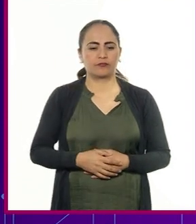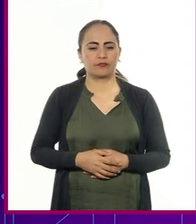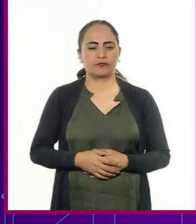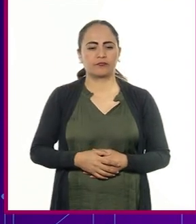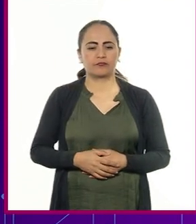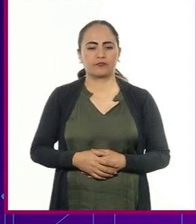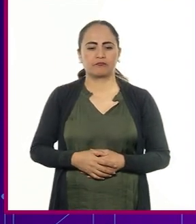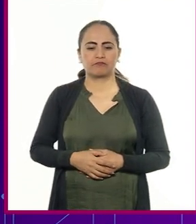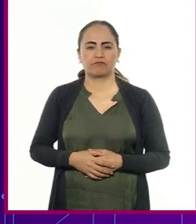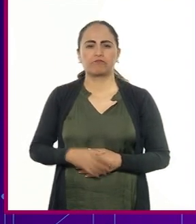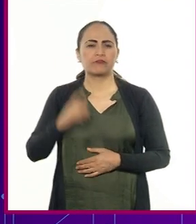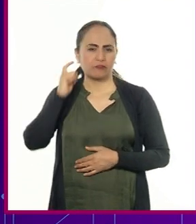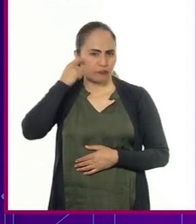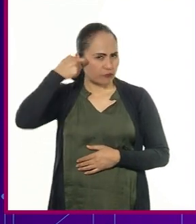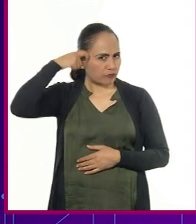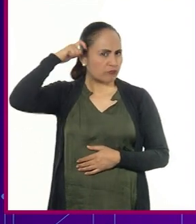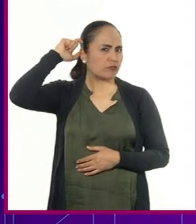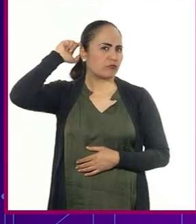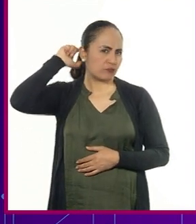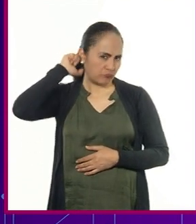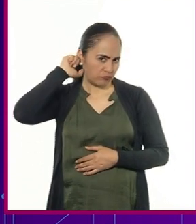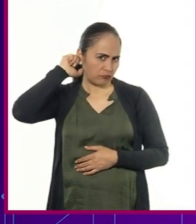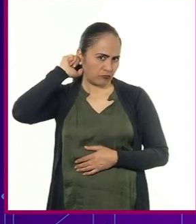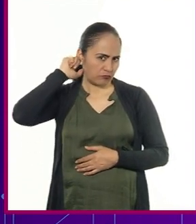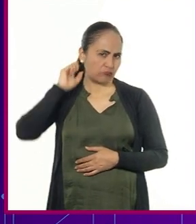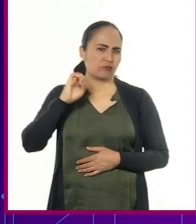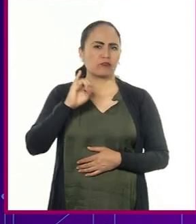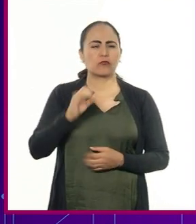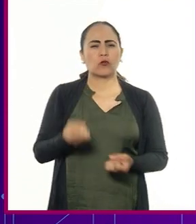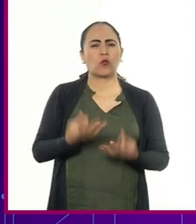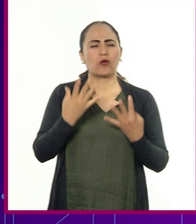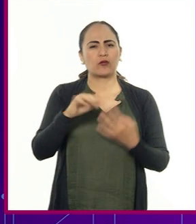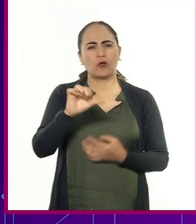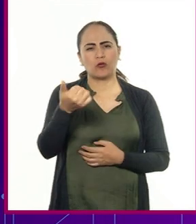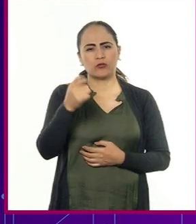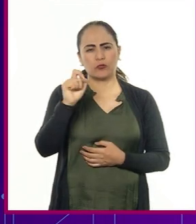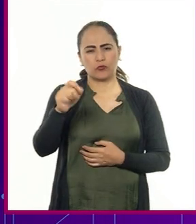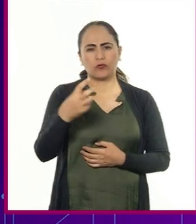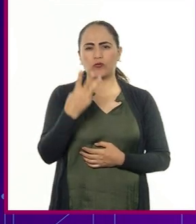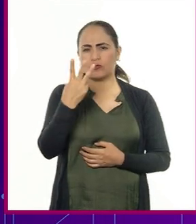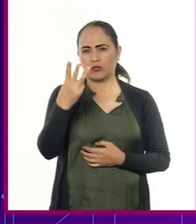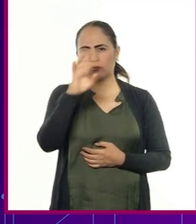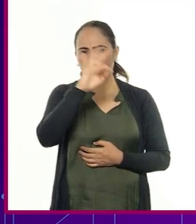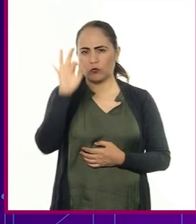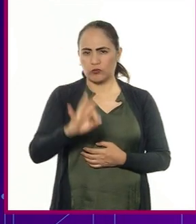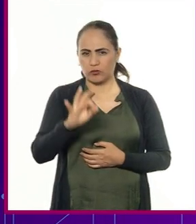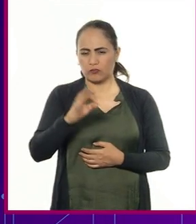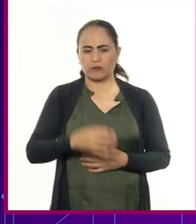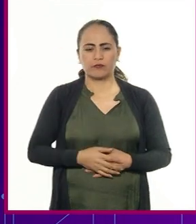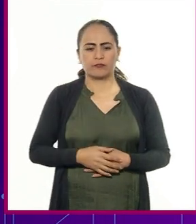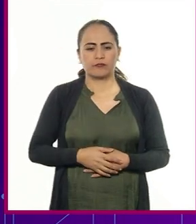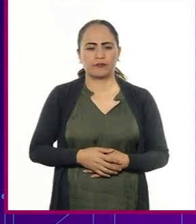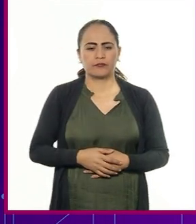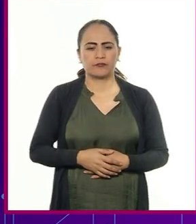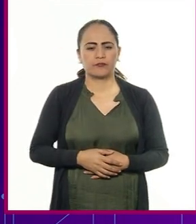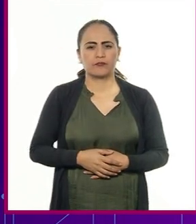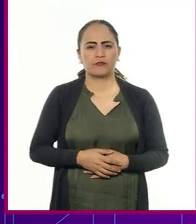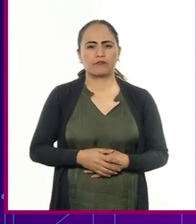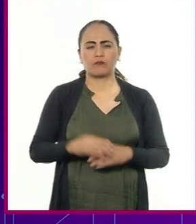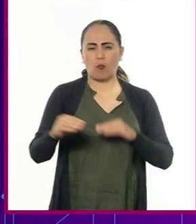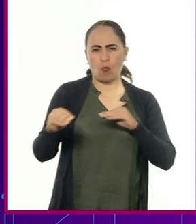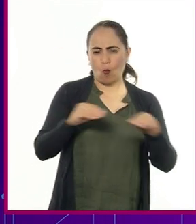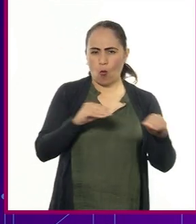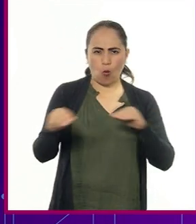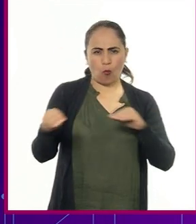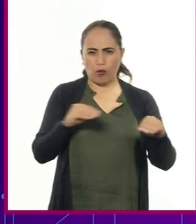aunque utilicen un aparato auditivo, abarca el 11.3% y las actividades motrices